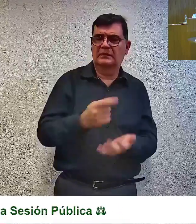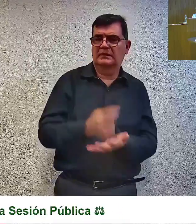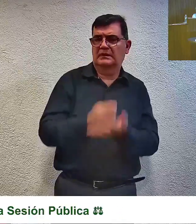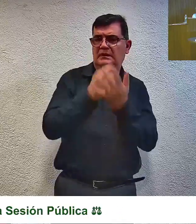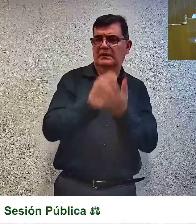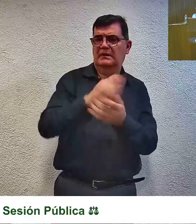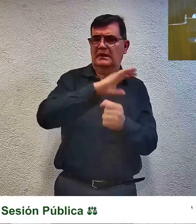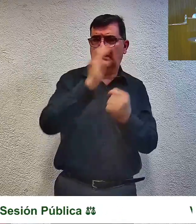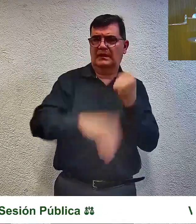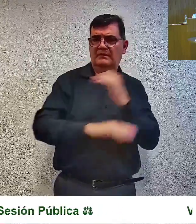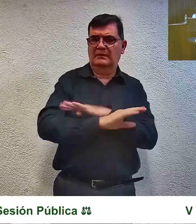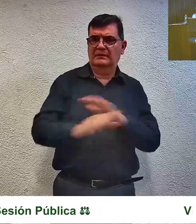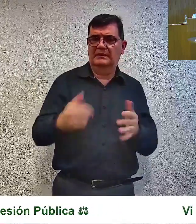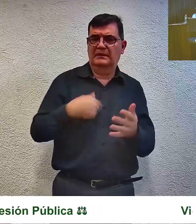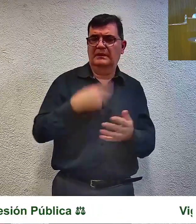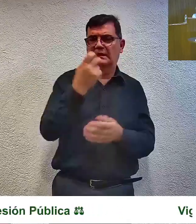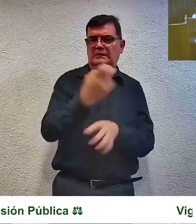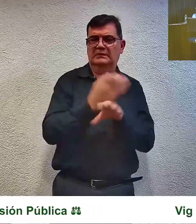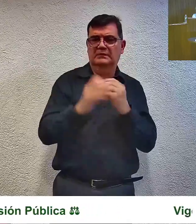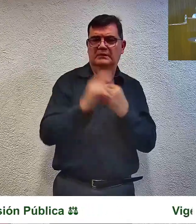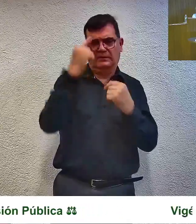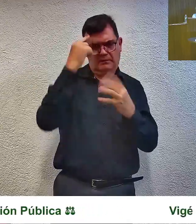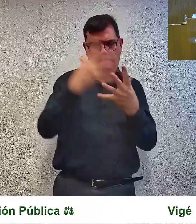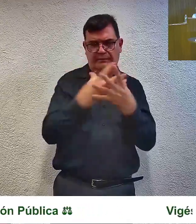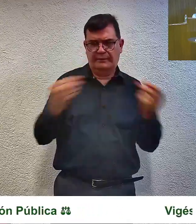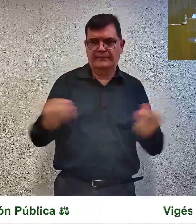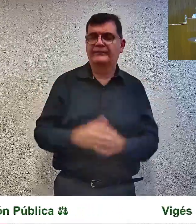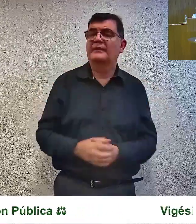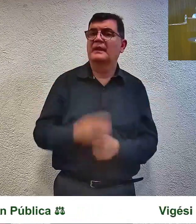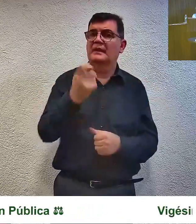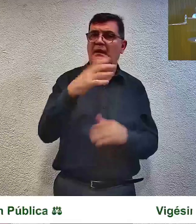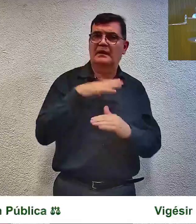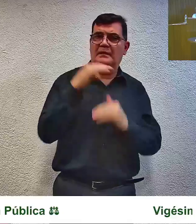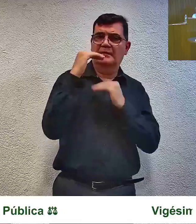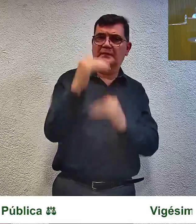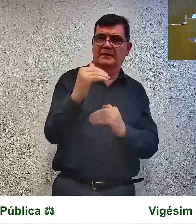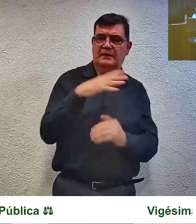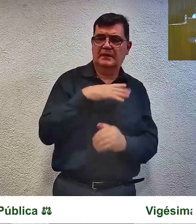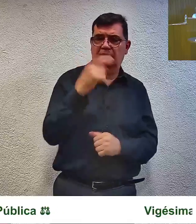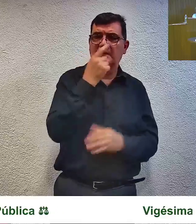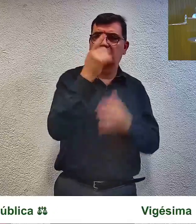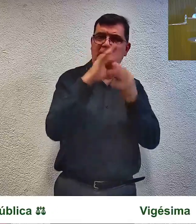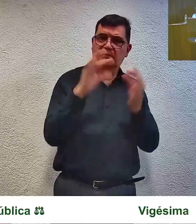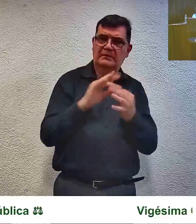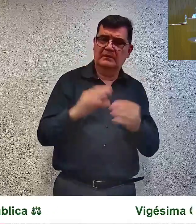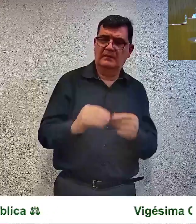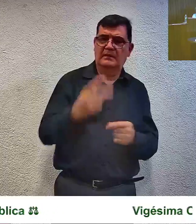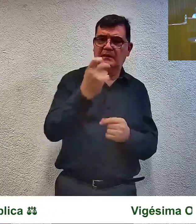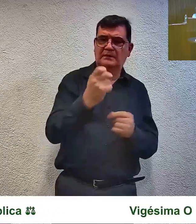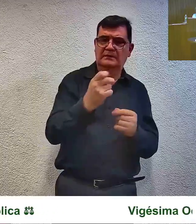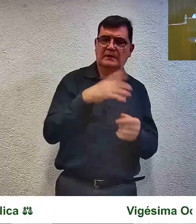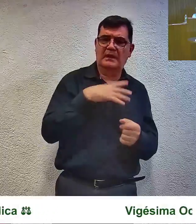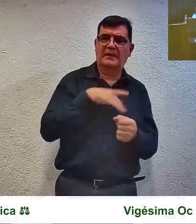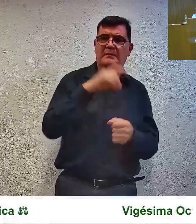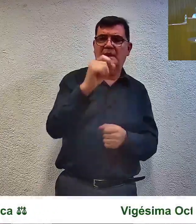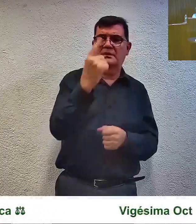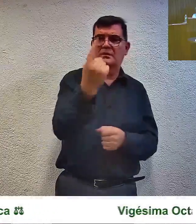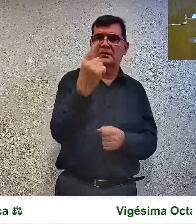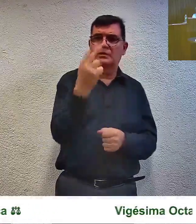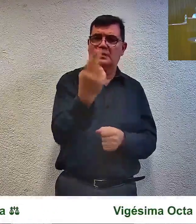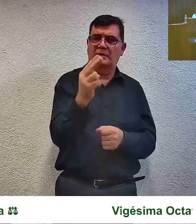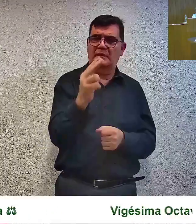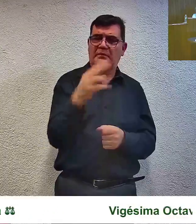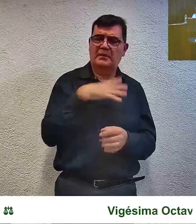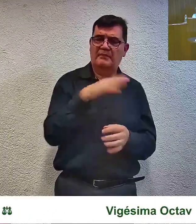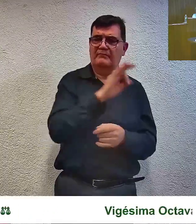el cumplimiento de dicho efecto de la sentencia. El plazo para que la actora informara a lo conducente feneció el 21 de noviembre, sin